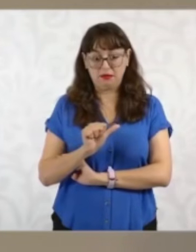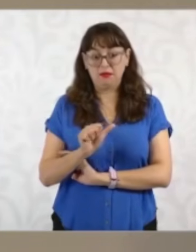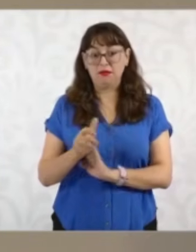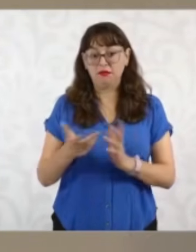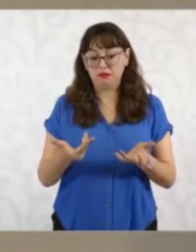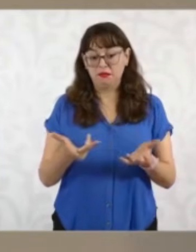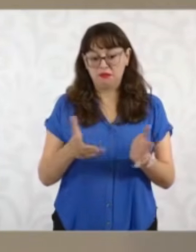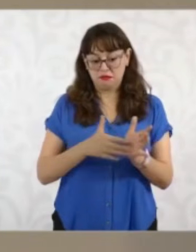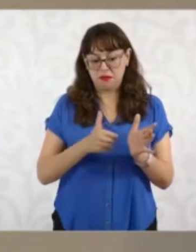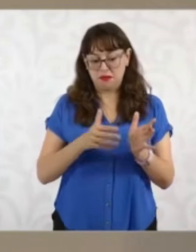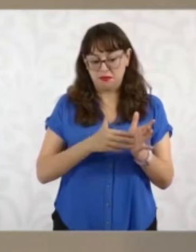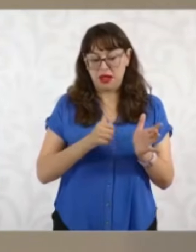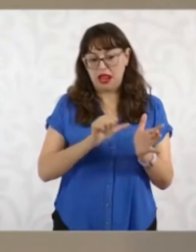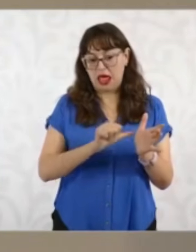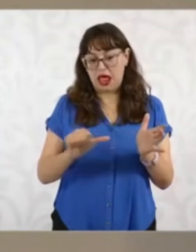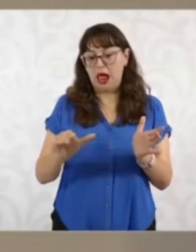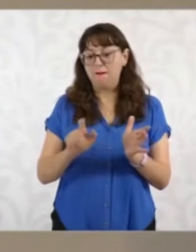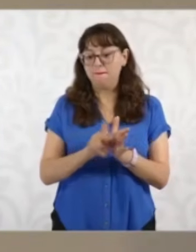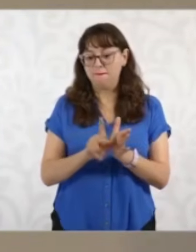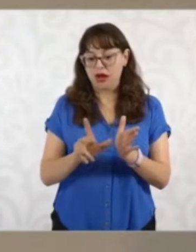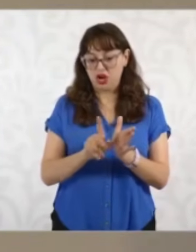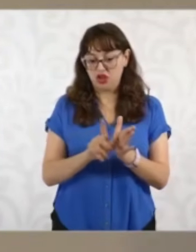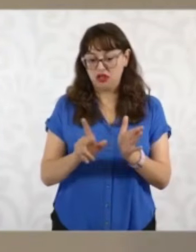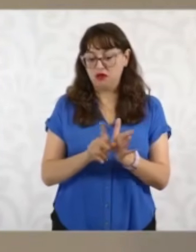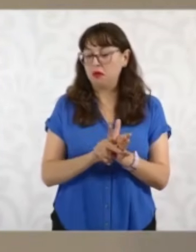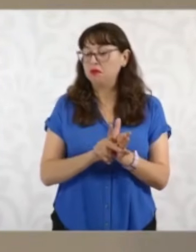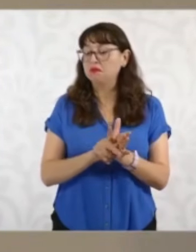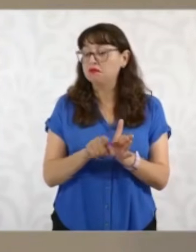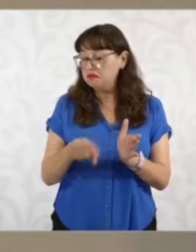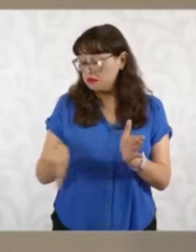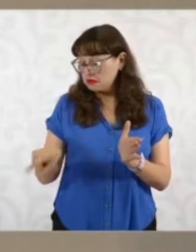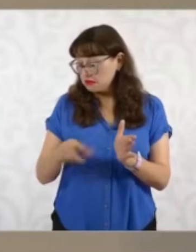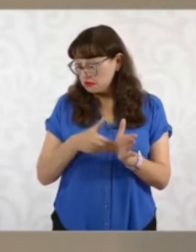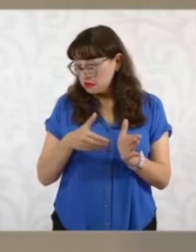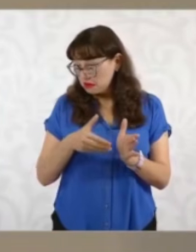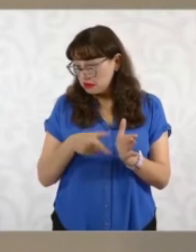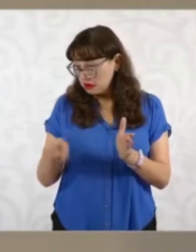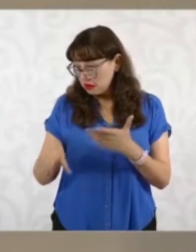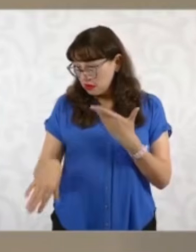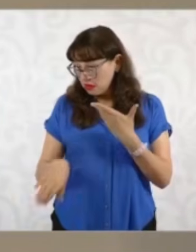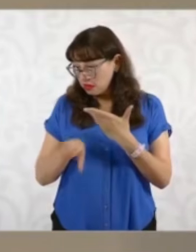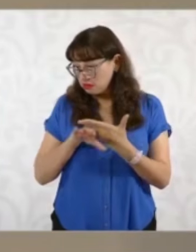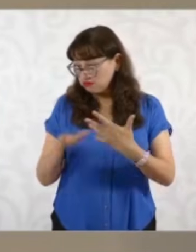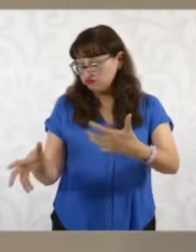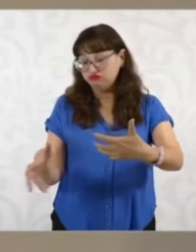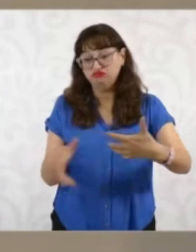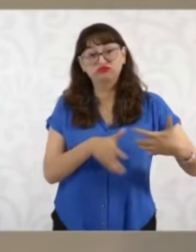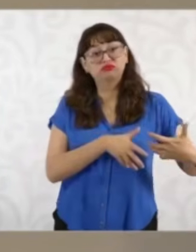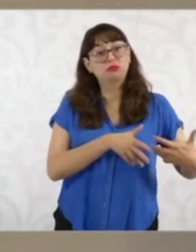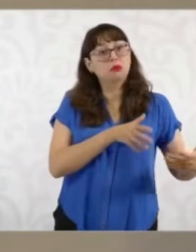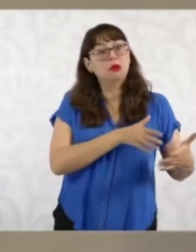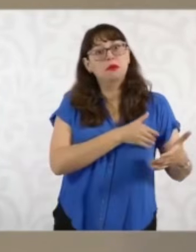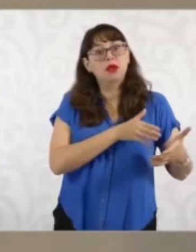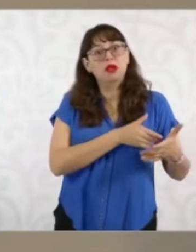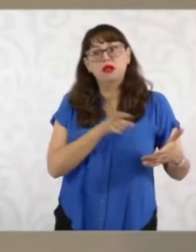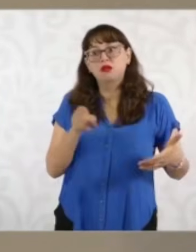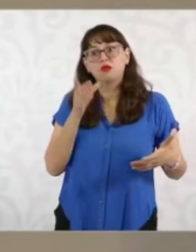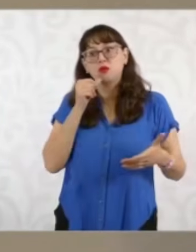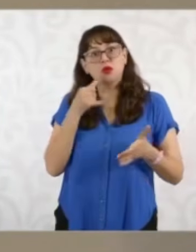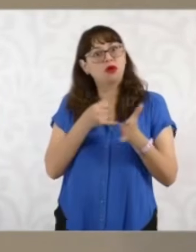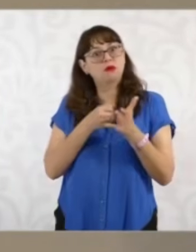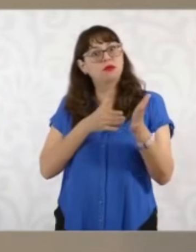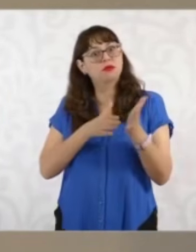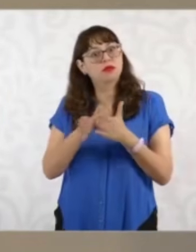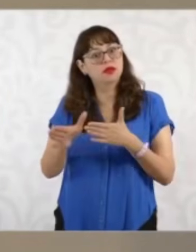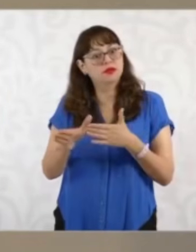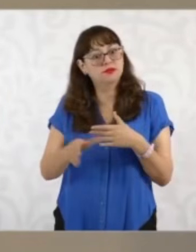la prensa, obviamente, pues la utilización de la materia prima, o el tema de la propia autocensura que se